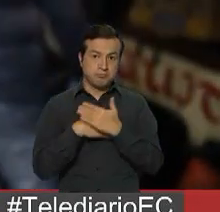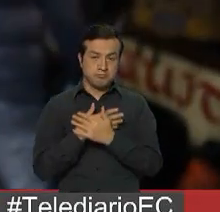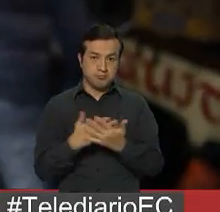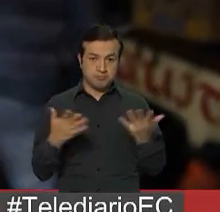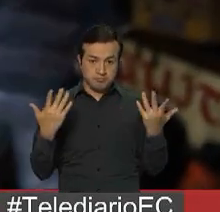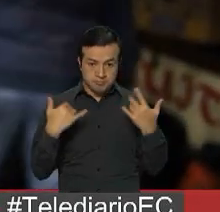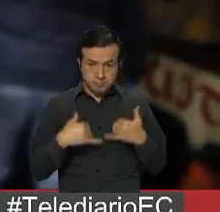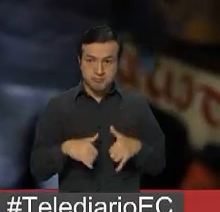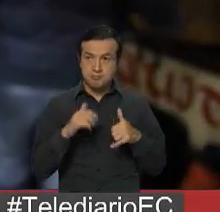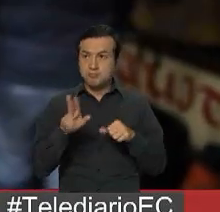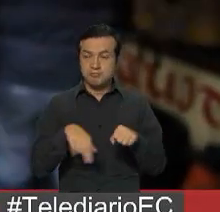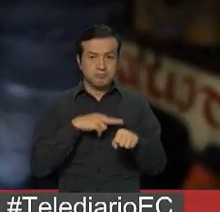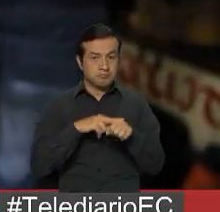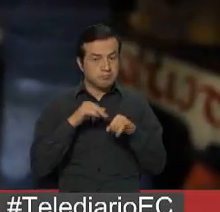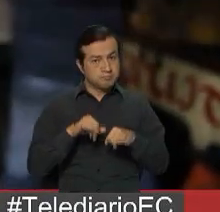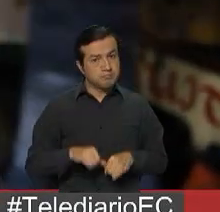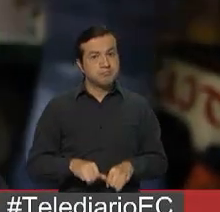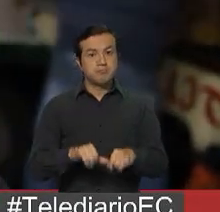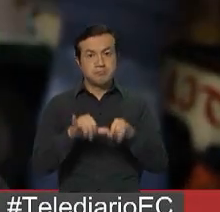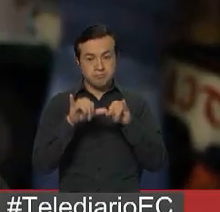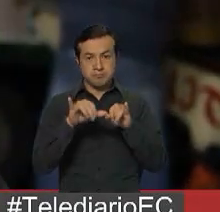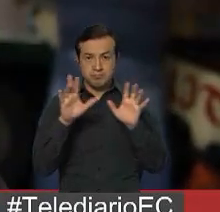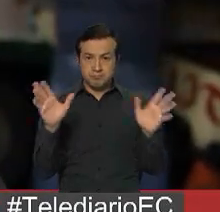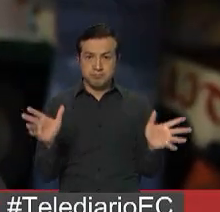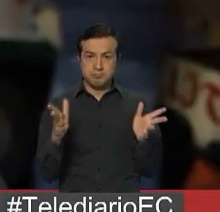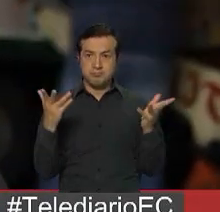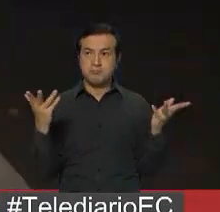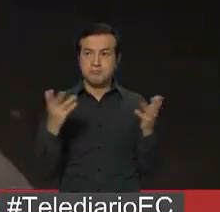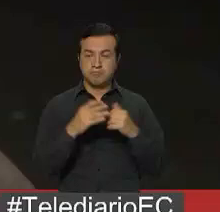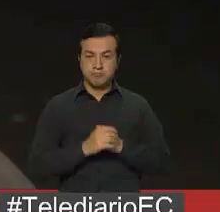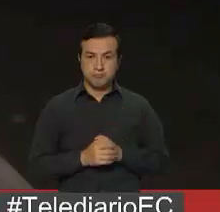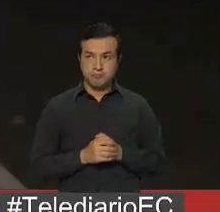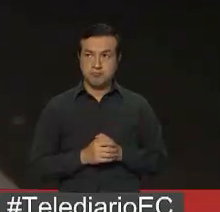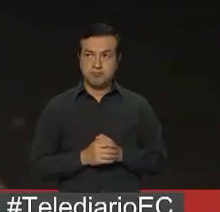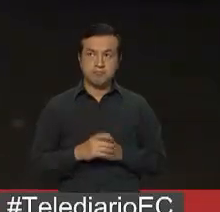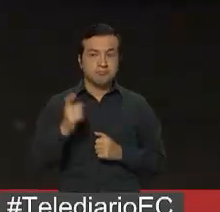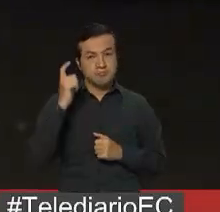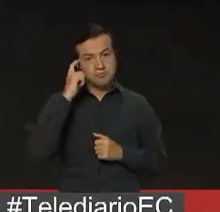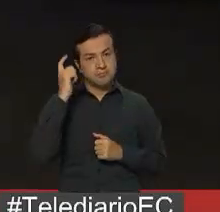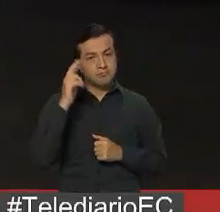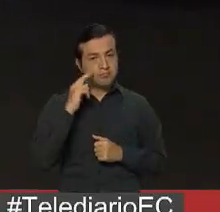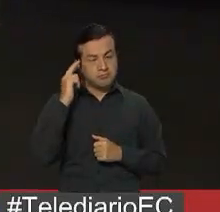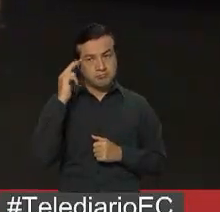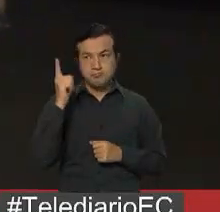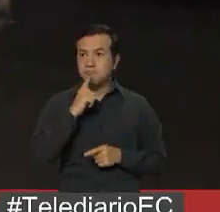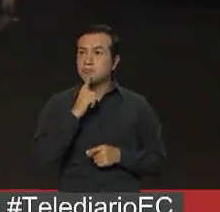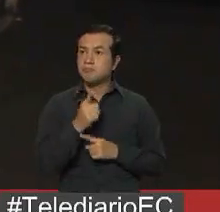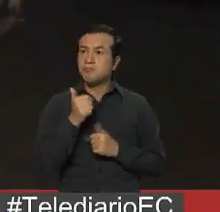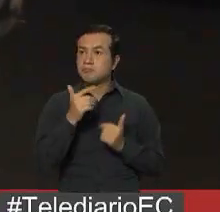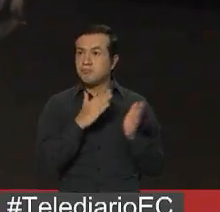está volviendo a la norma que sabe con él parece muy bien